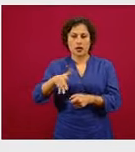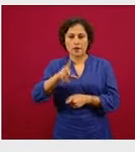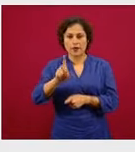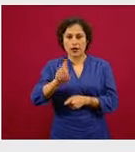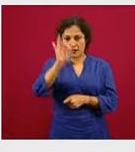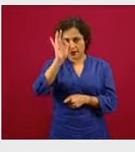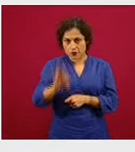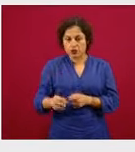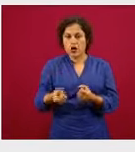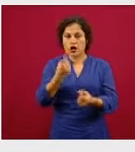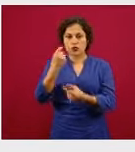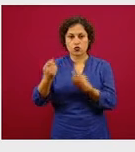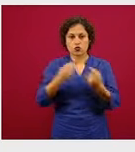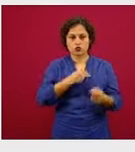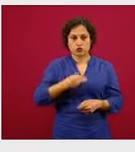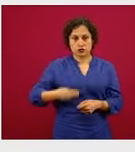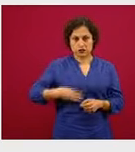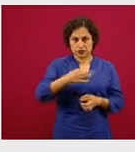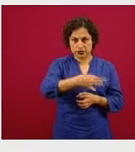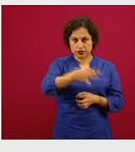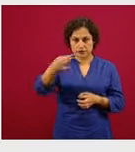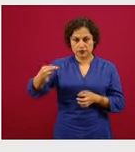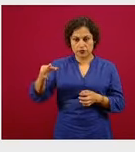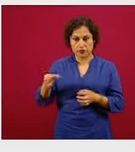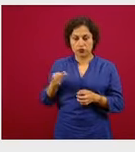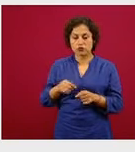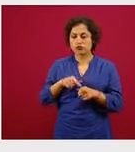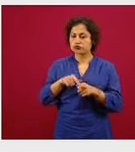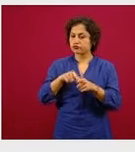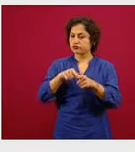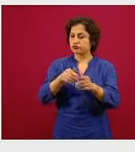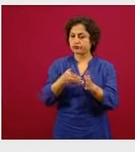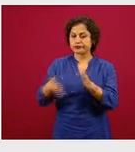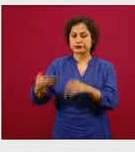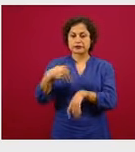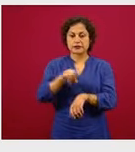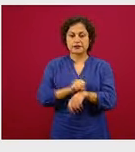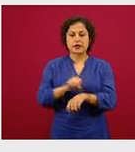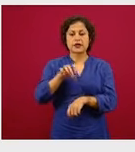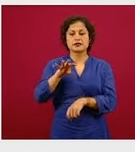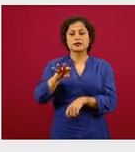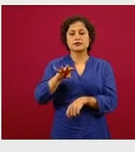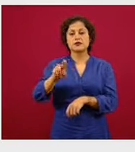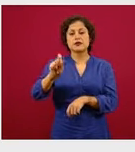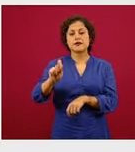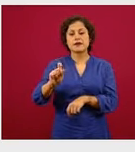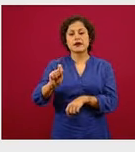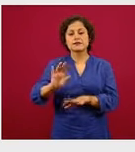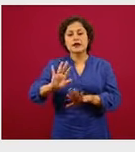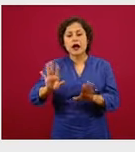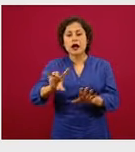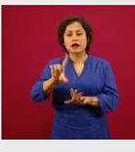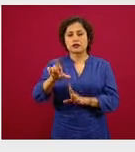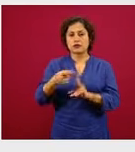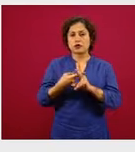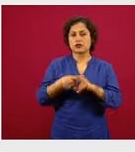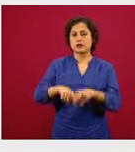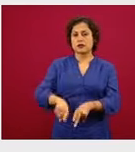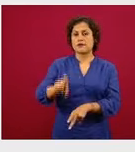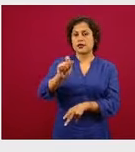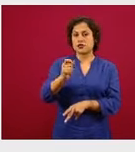los municipios donde empieza a haber transmisión, se mantiene así hasta la semana 19, semana 20, ya en la 21 empezamos a